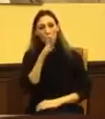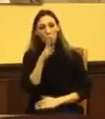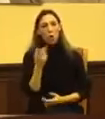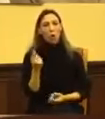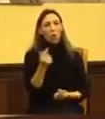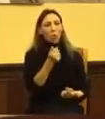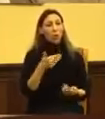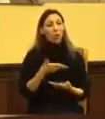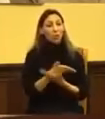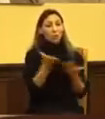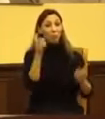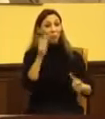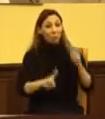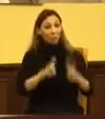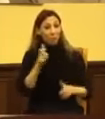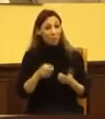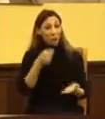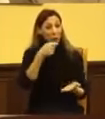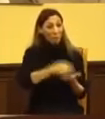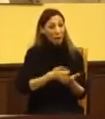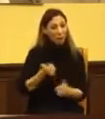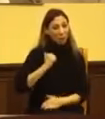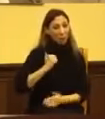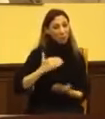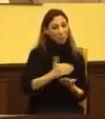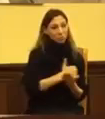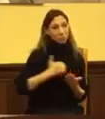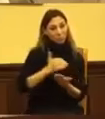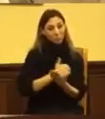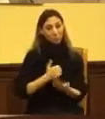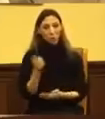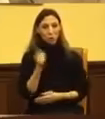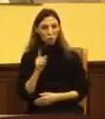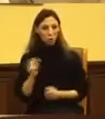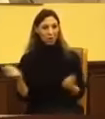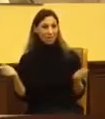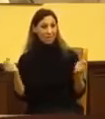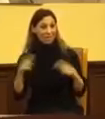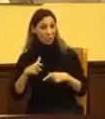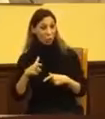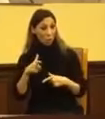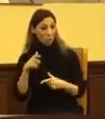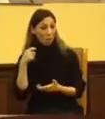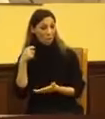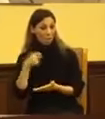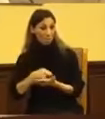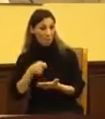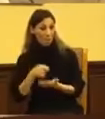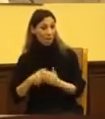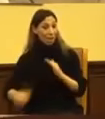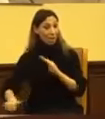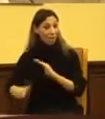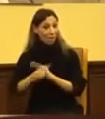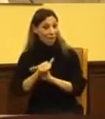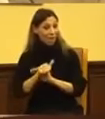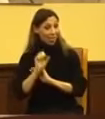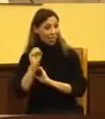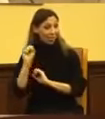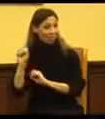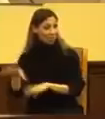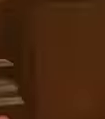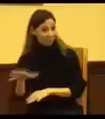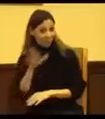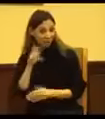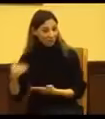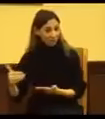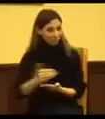lo que no se está pagando con dinero público, sino que lo está pagando la aseguradora de esta empresa y lo está pagando la fianza que se depositó. Y